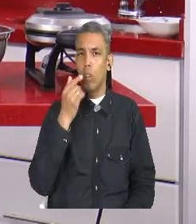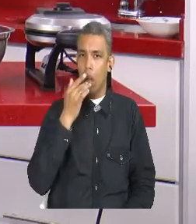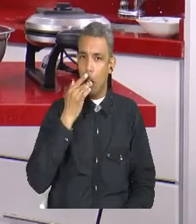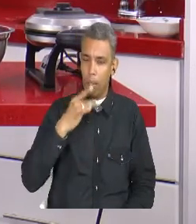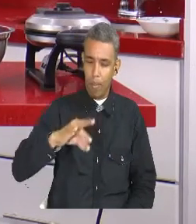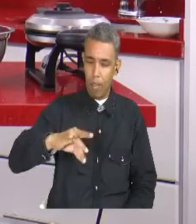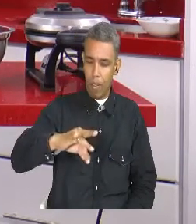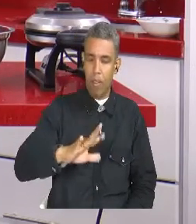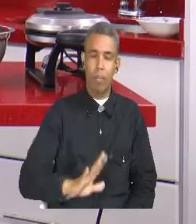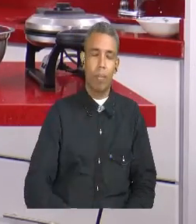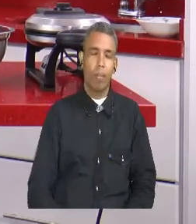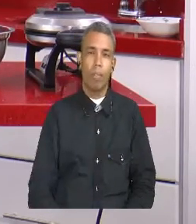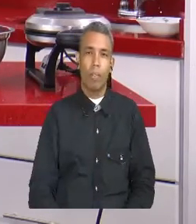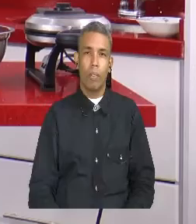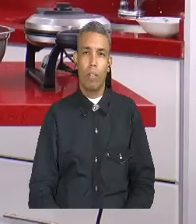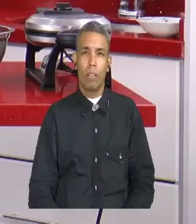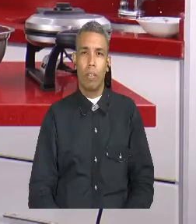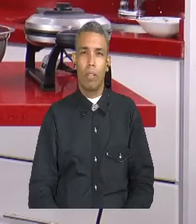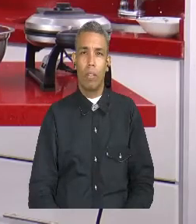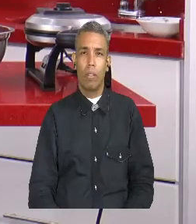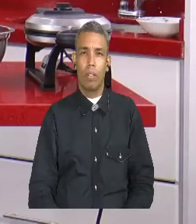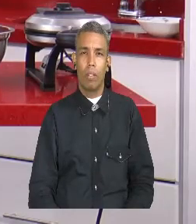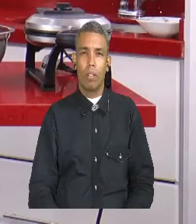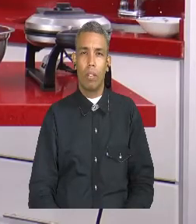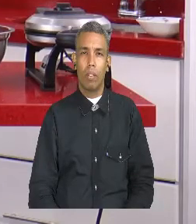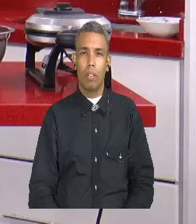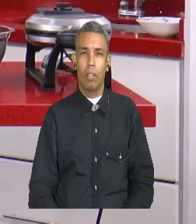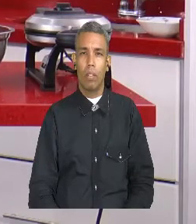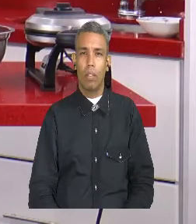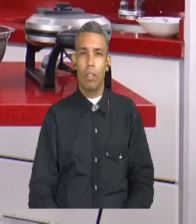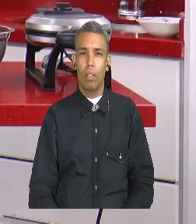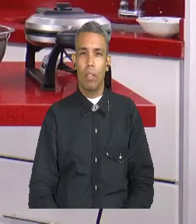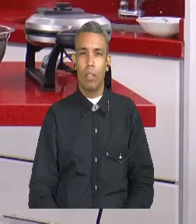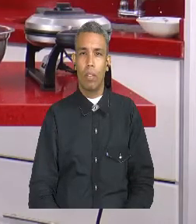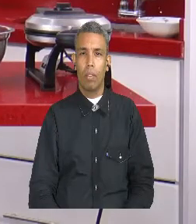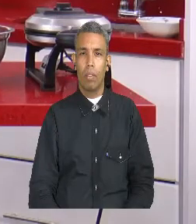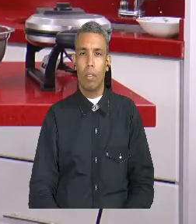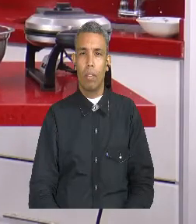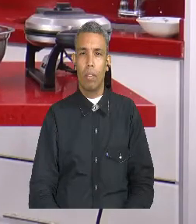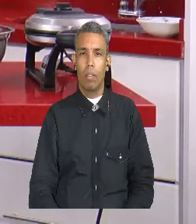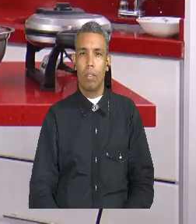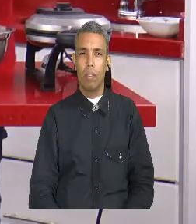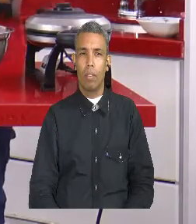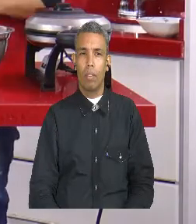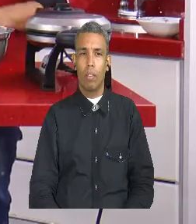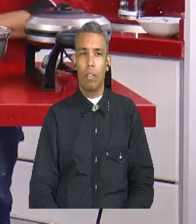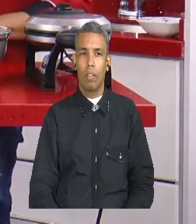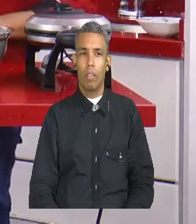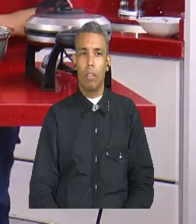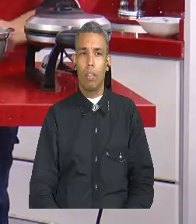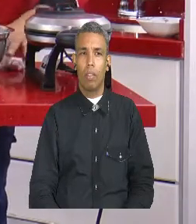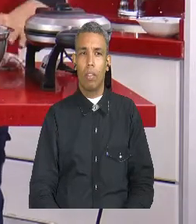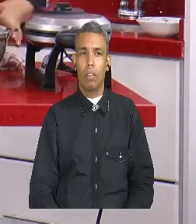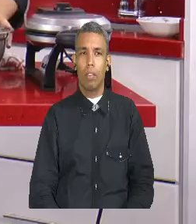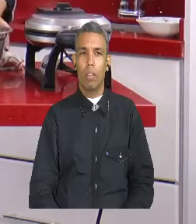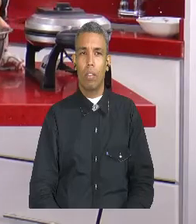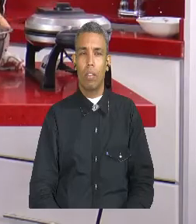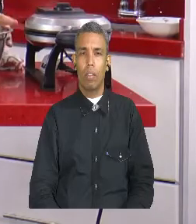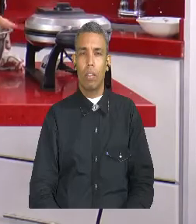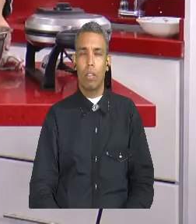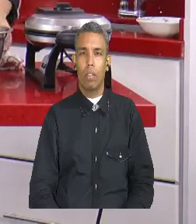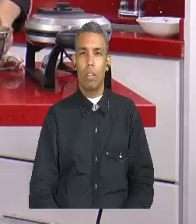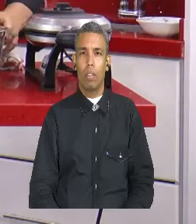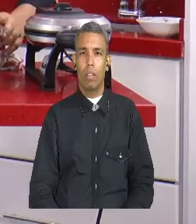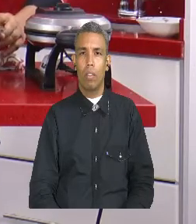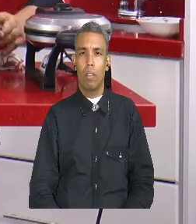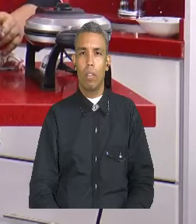Ok. Normalmente esta pizca de sal siempre deberíamos agregarla en la parte de cuando están los frutos secos. ¿Listo? Ok.